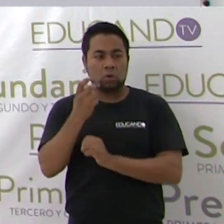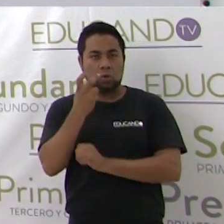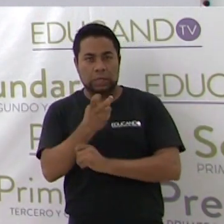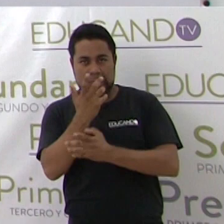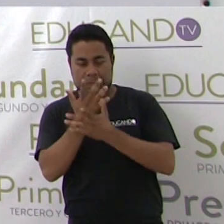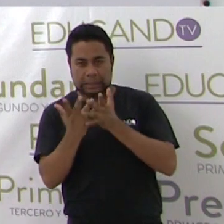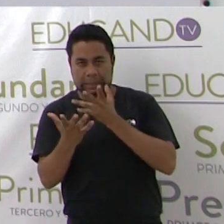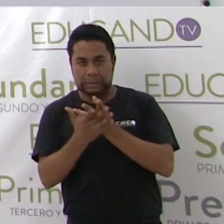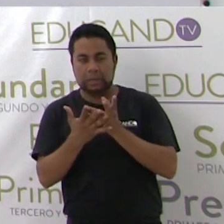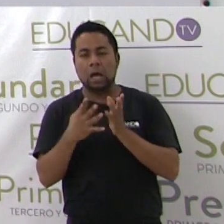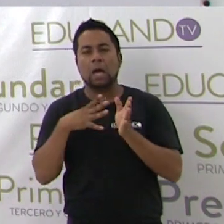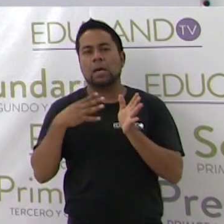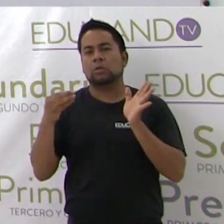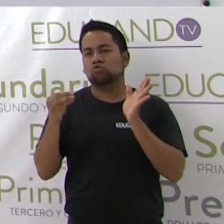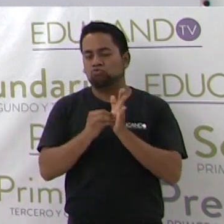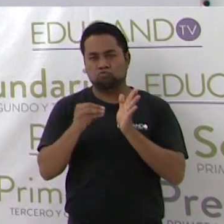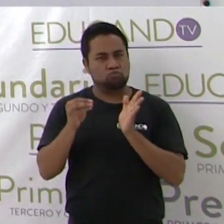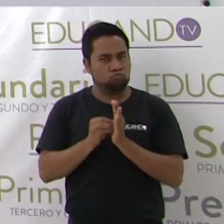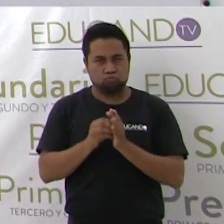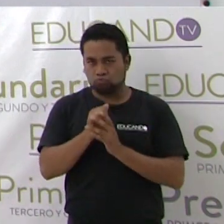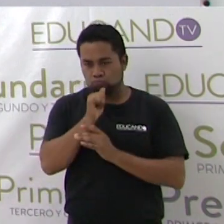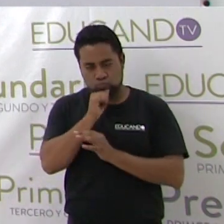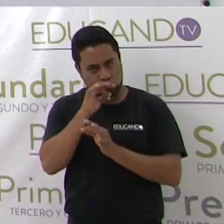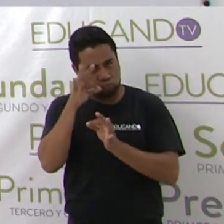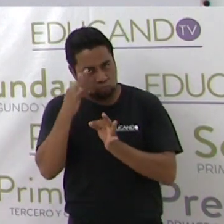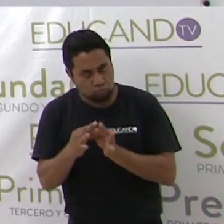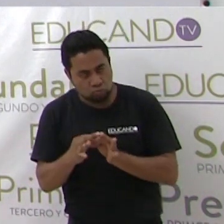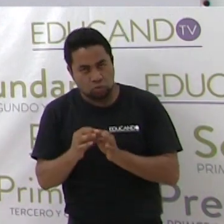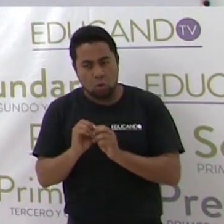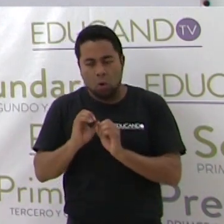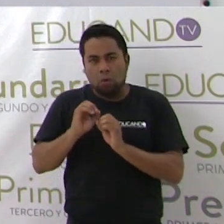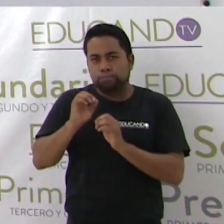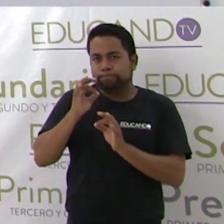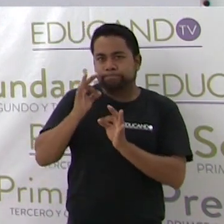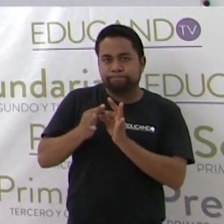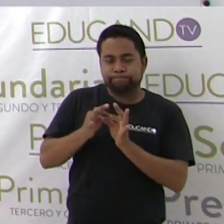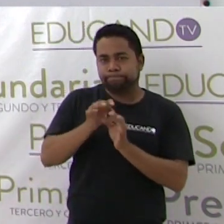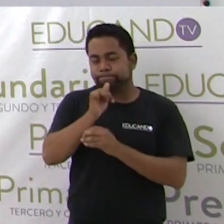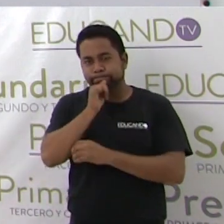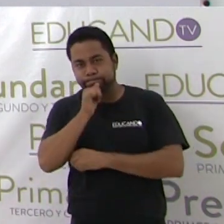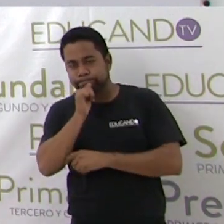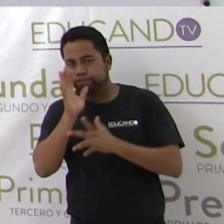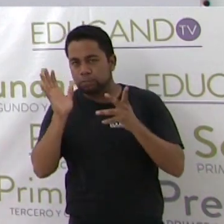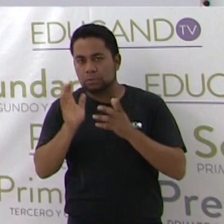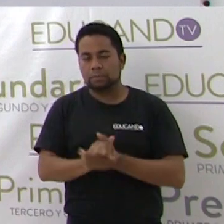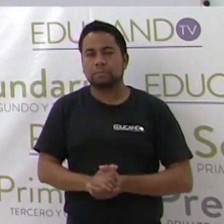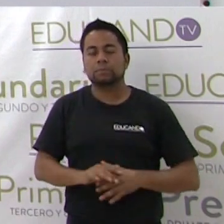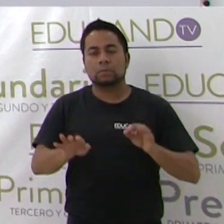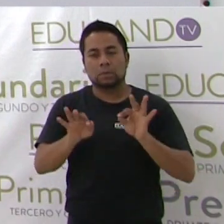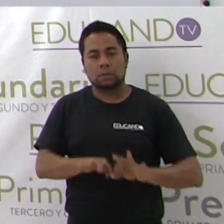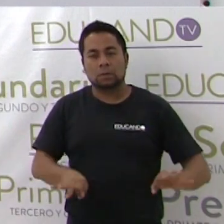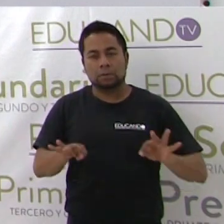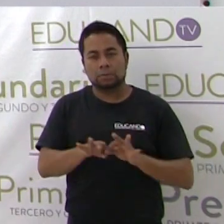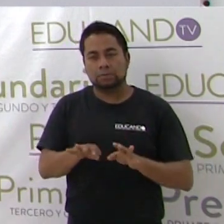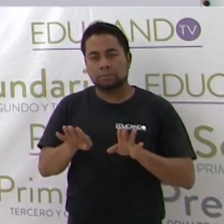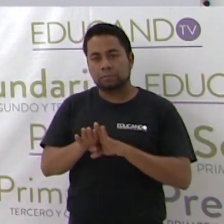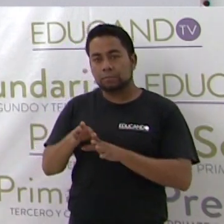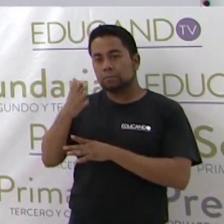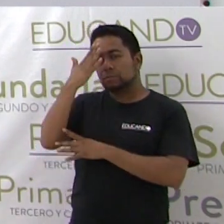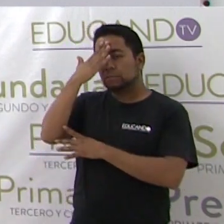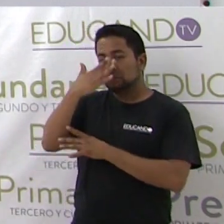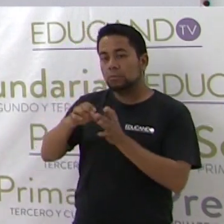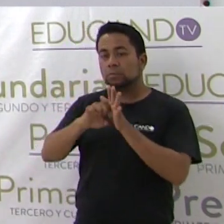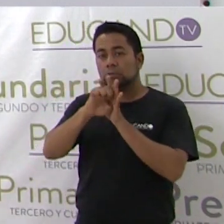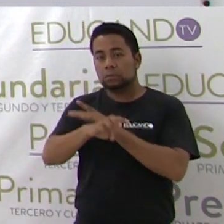acción que todavía no sabemos si concluyó o no concluyó? Es importante hacer referencia